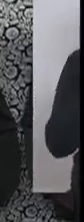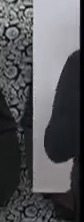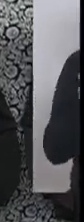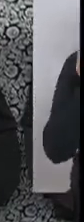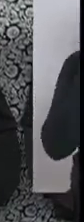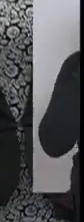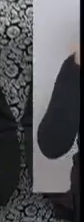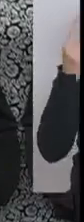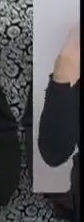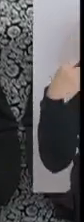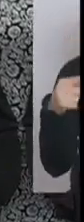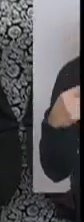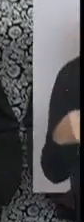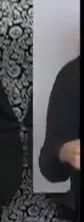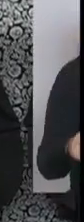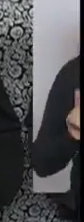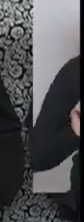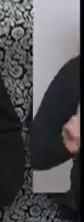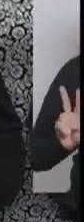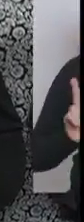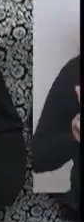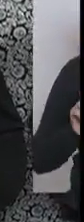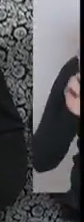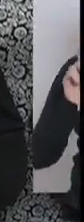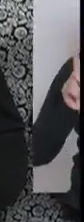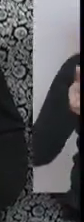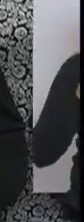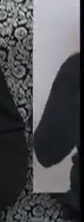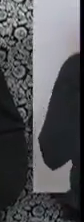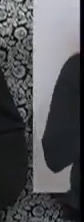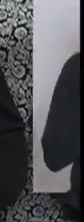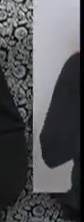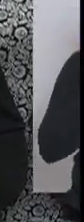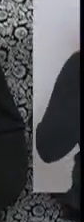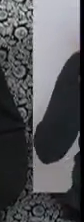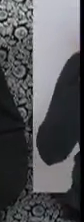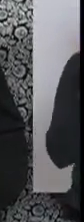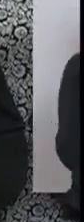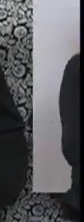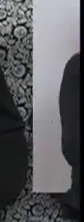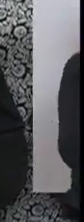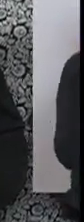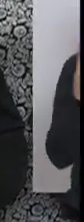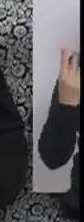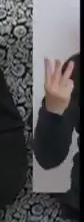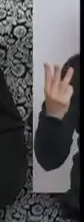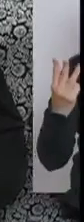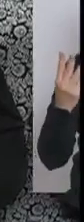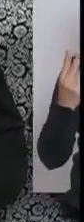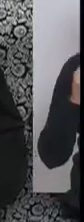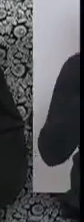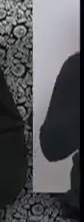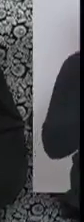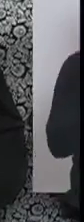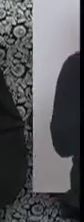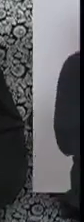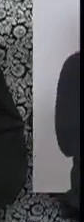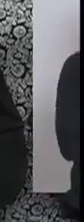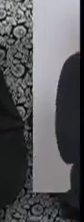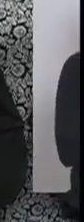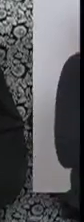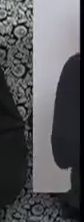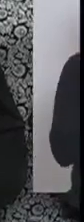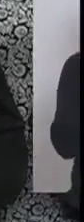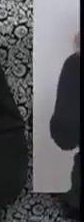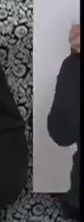de la trinchera de culpar al presidente o culpar a la izquierda o culparnos nosotros mismos. Yo creo que todos debemos de contribuir. Lo que está haciendo hoy